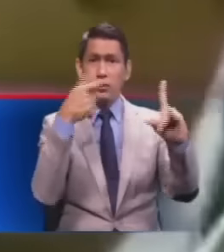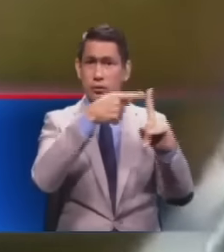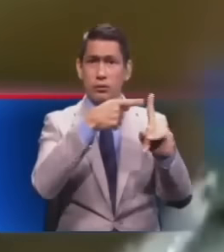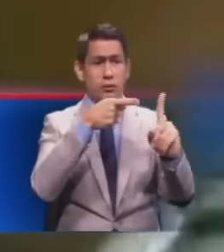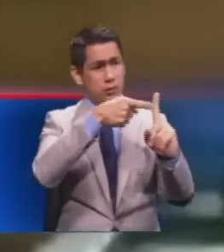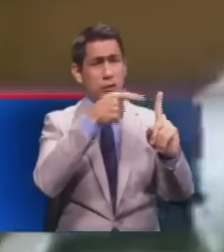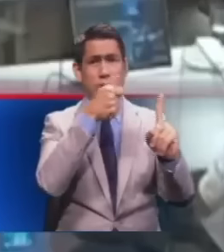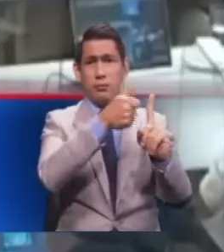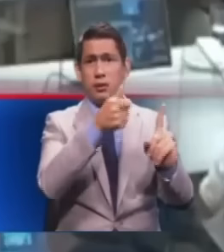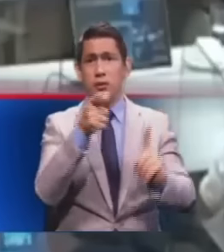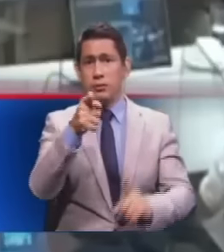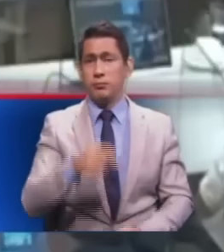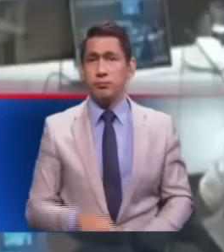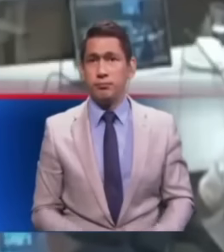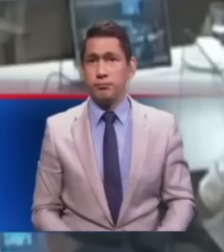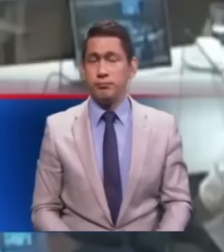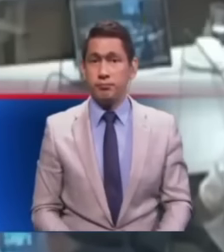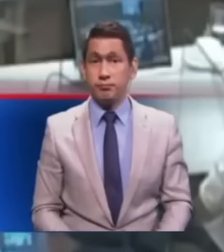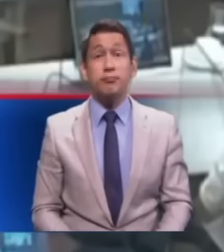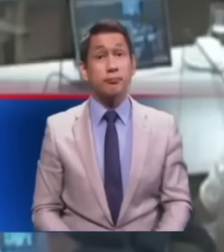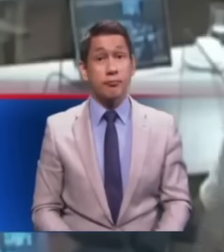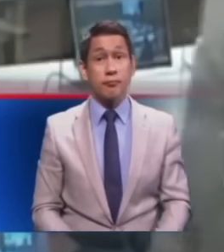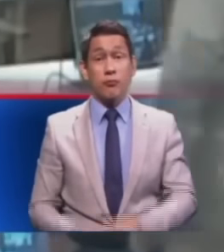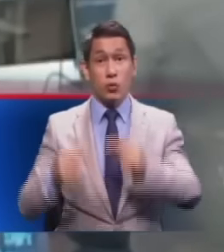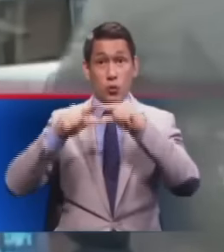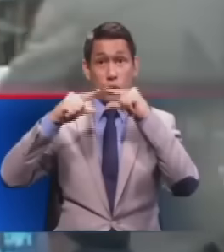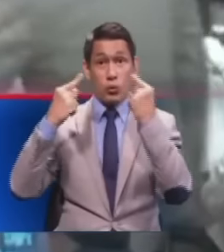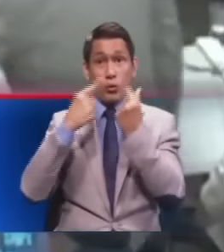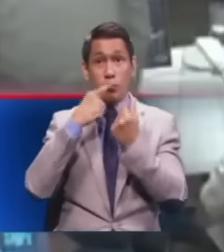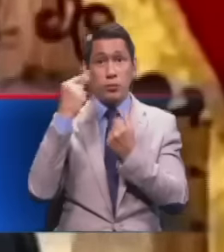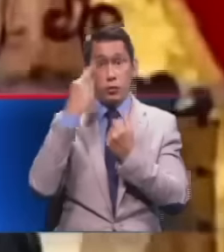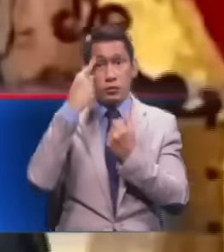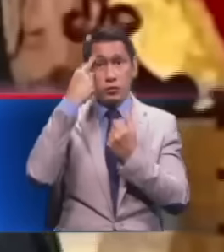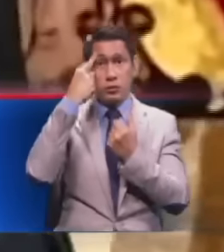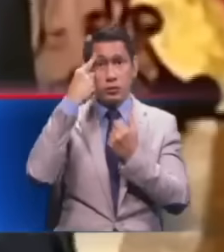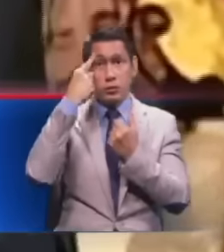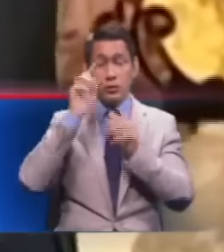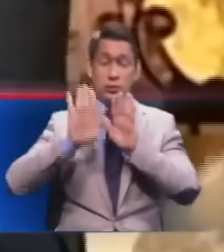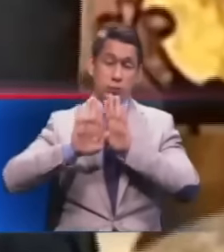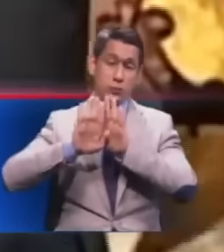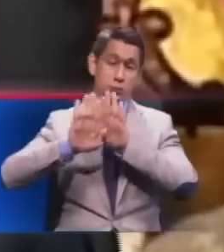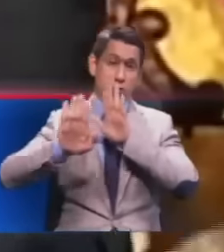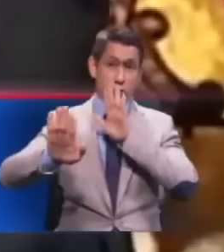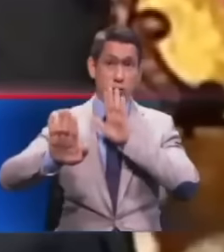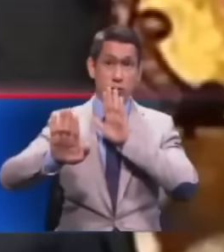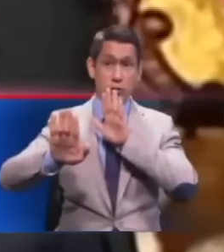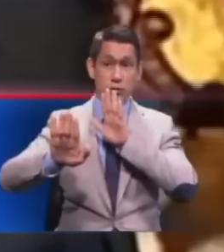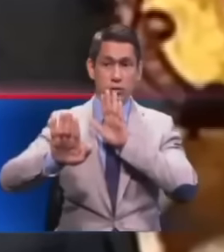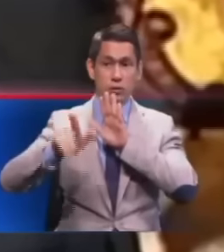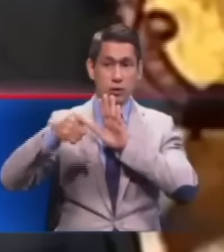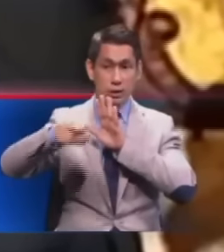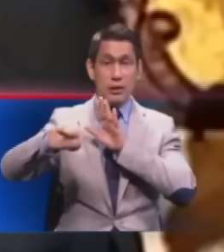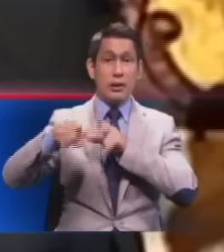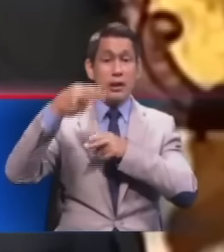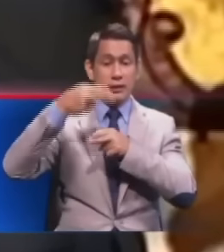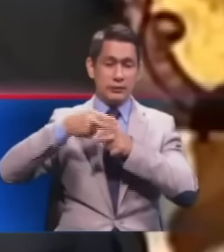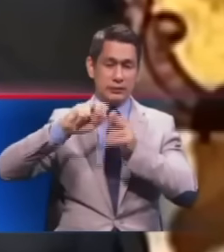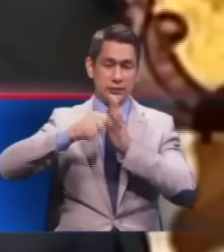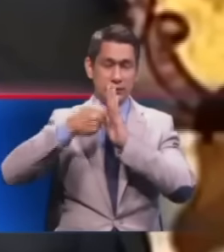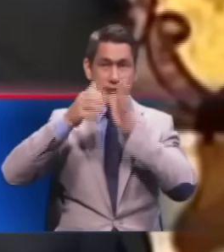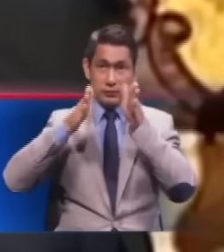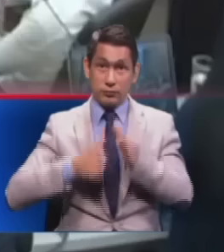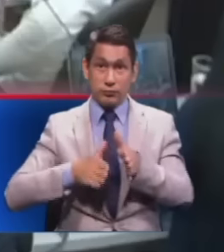simpatiquísimo. Ahora desde el correísmo buscan marcar distancia del que fue su contralor al inicio del mandato de